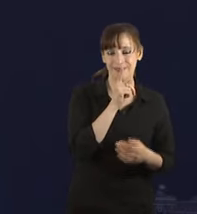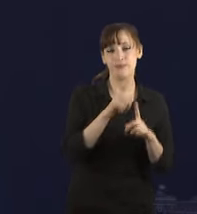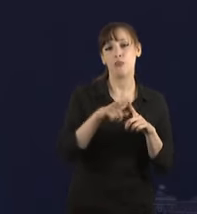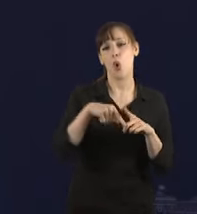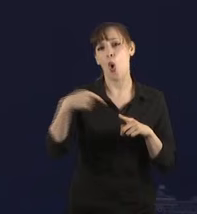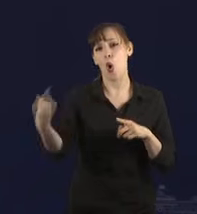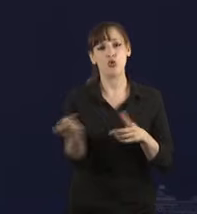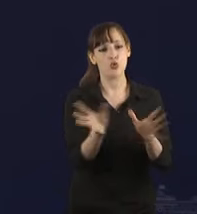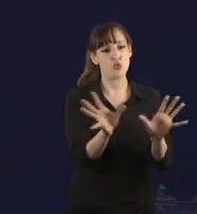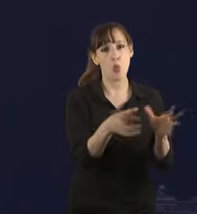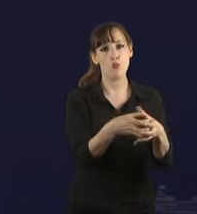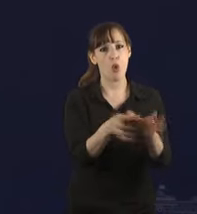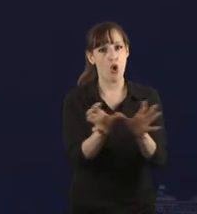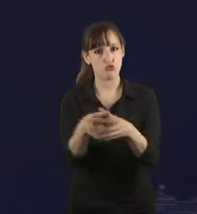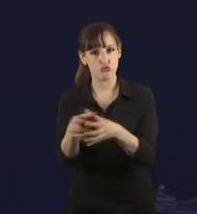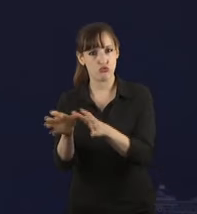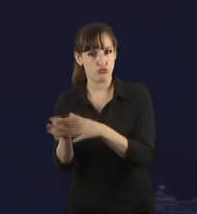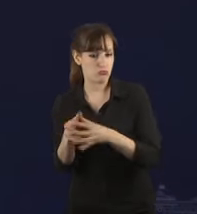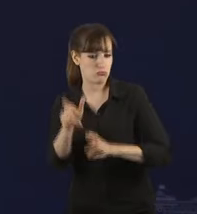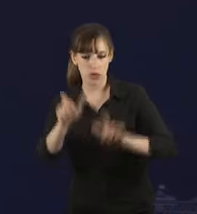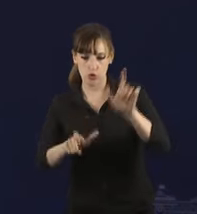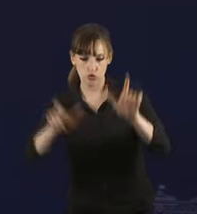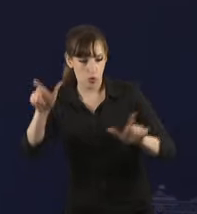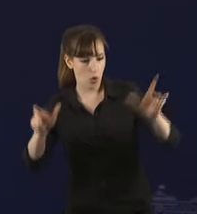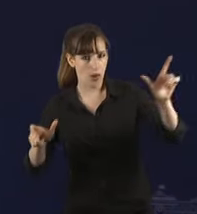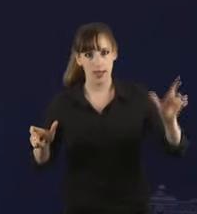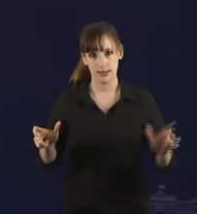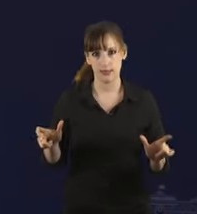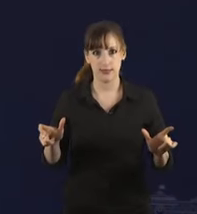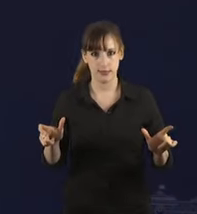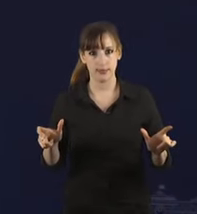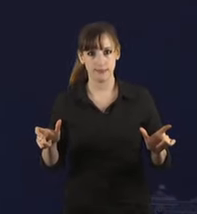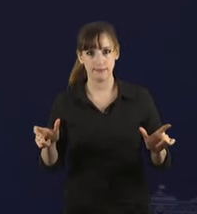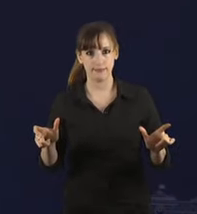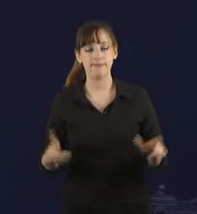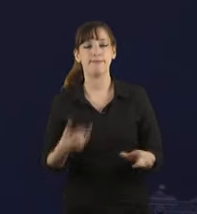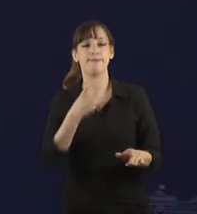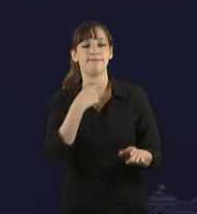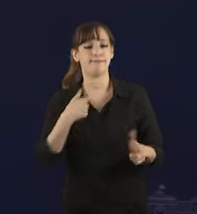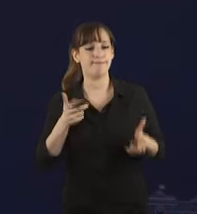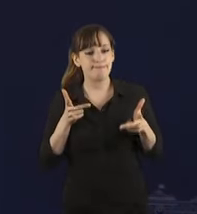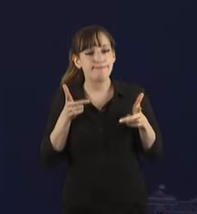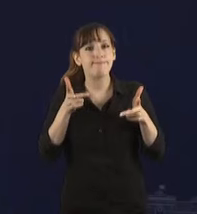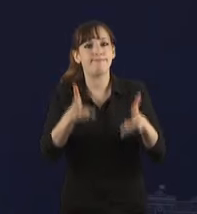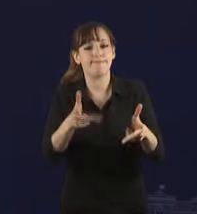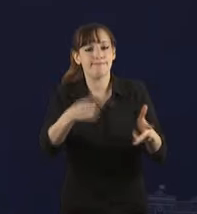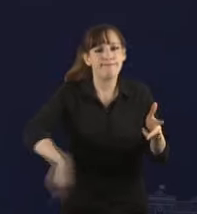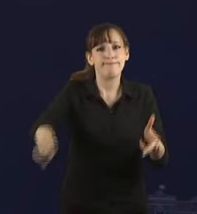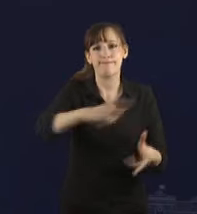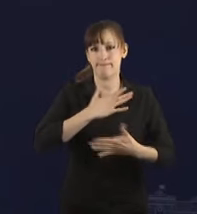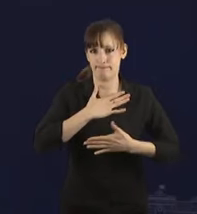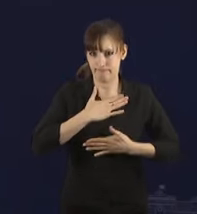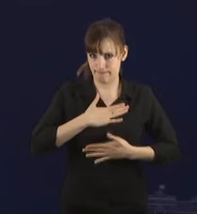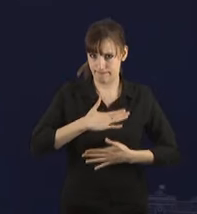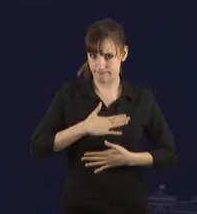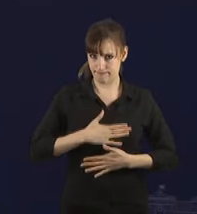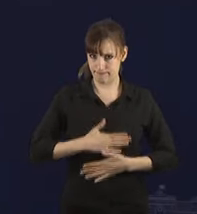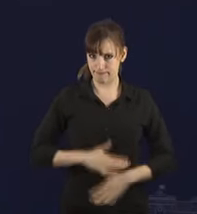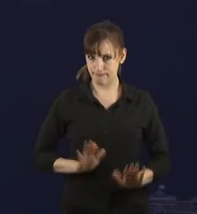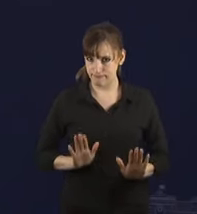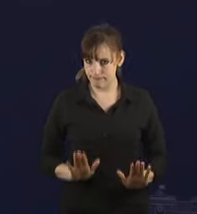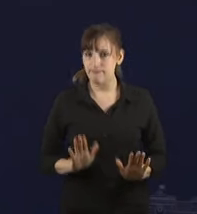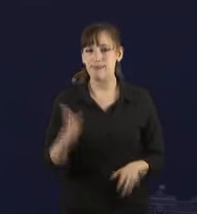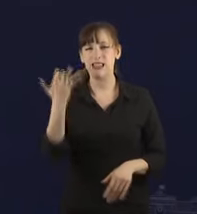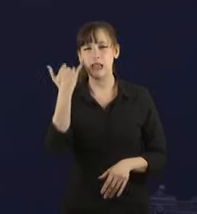grupos de personas quiero llevarles tranquilidad todo está dado para que efectivamente